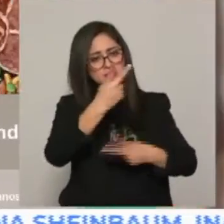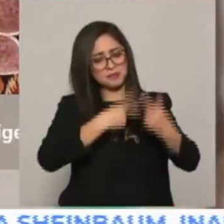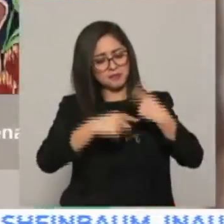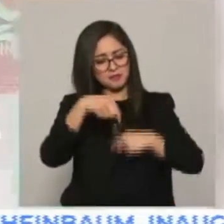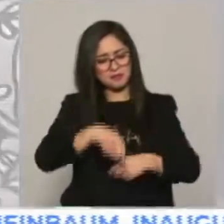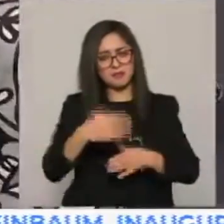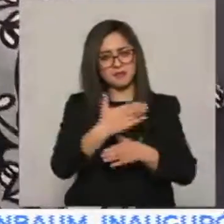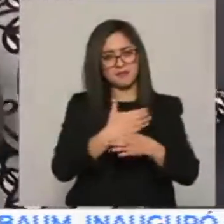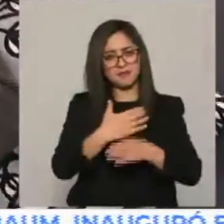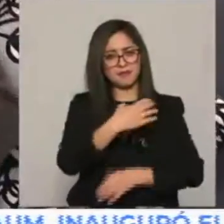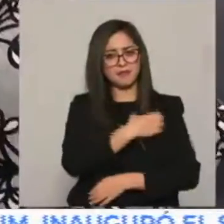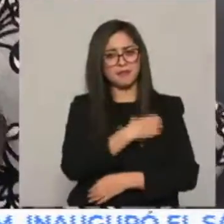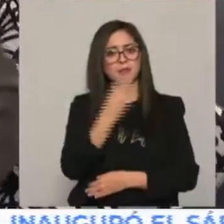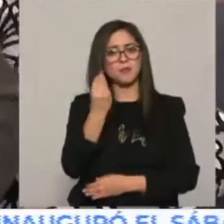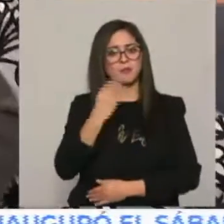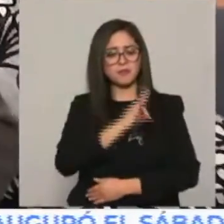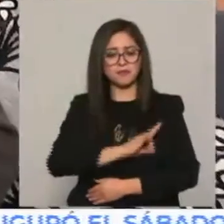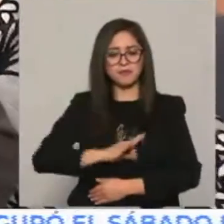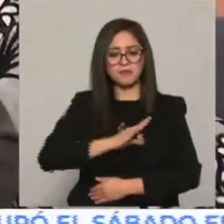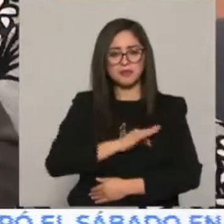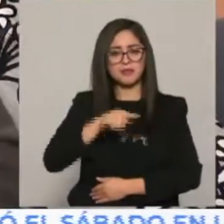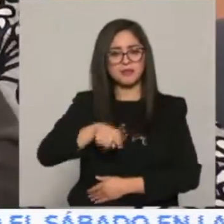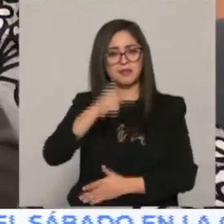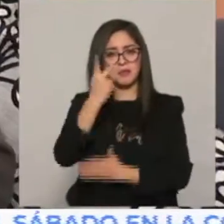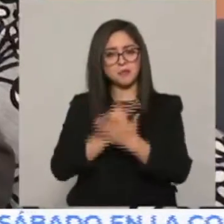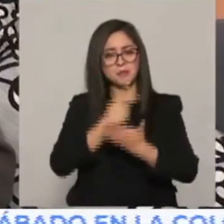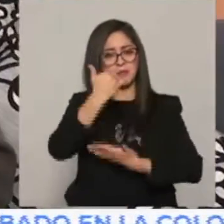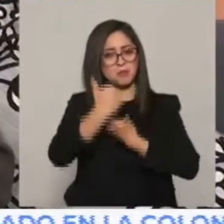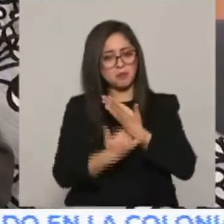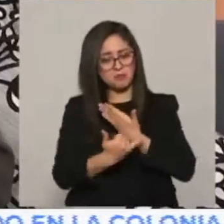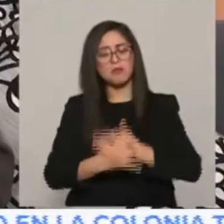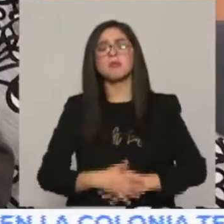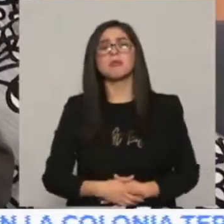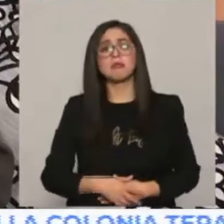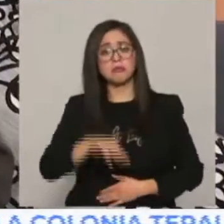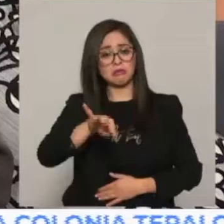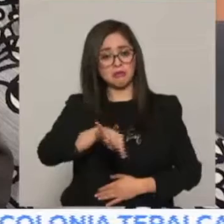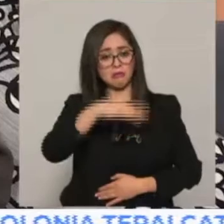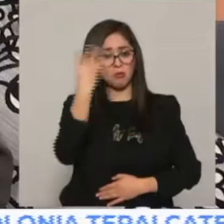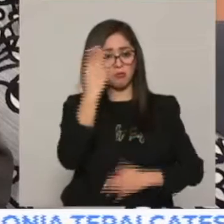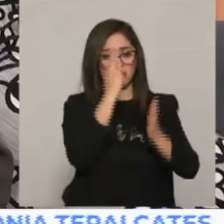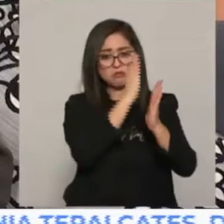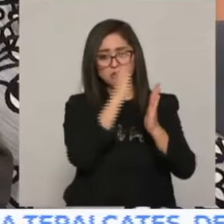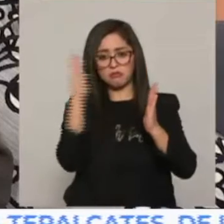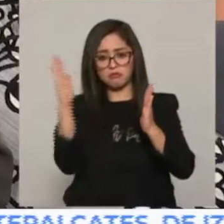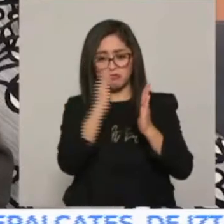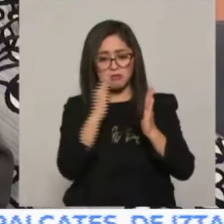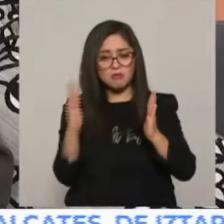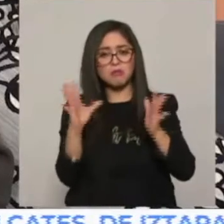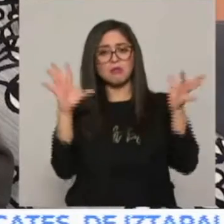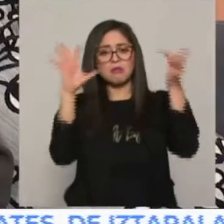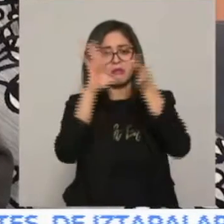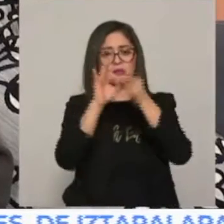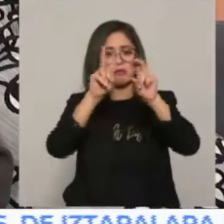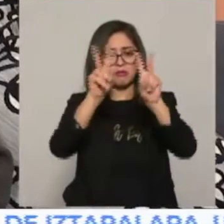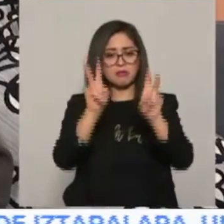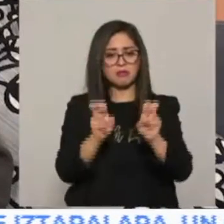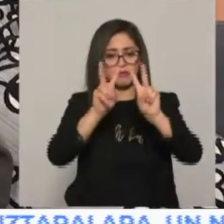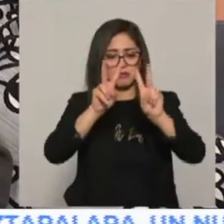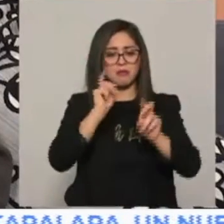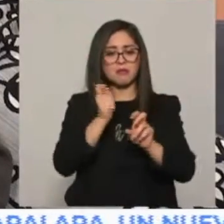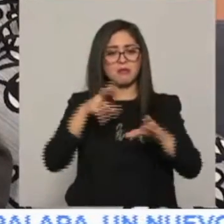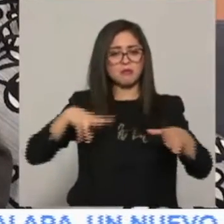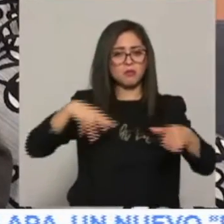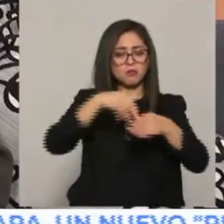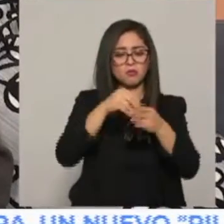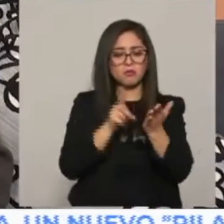Capital. Muchísimas felicidades por este proyecto. Inclusive, 14 tomos, para hablar de inclusión, derechos humanos y también de la